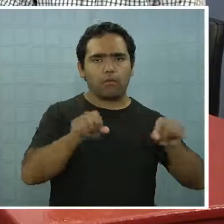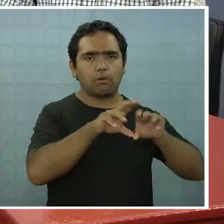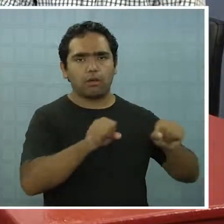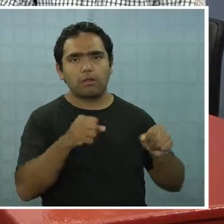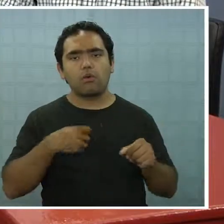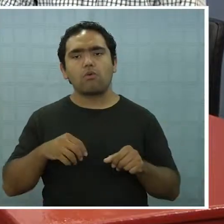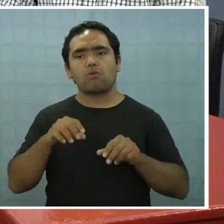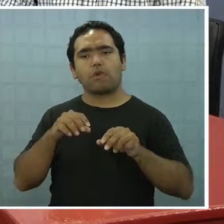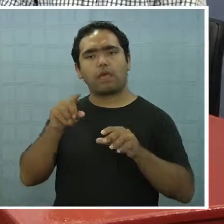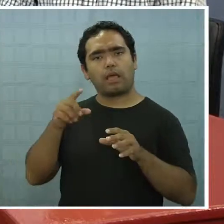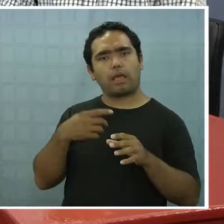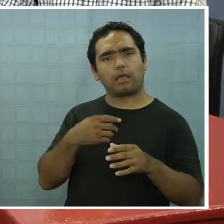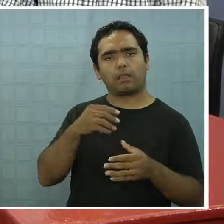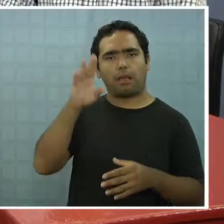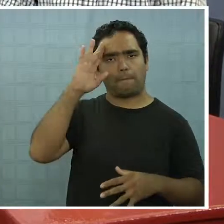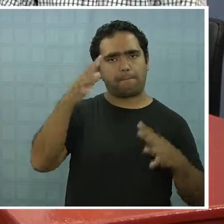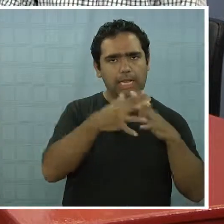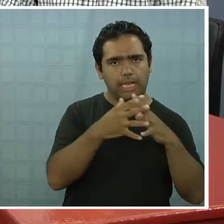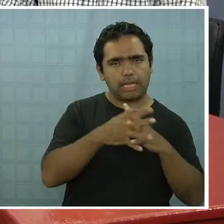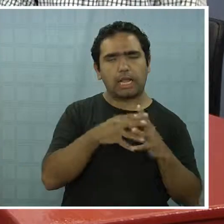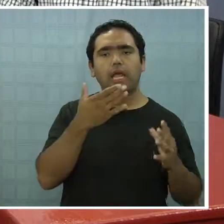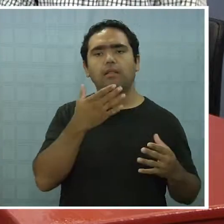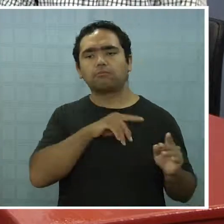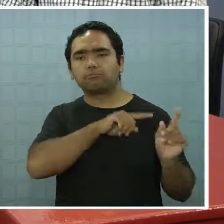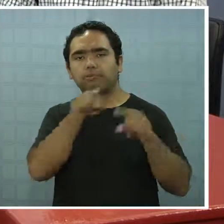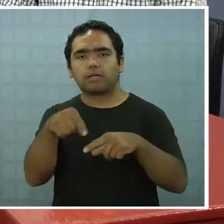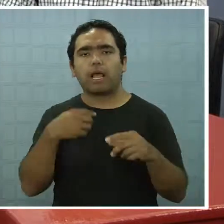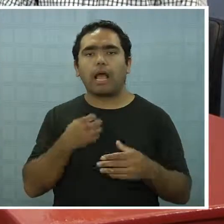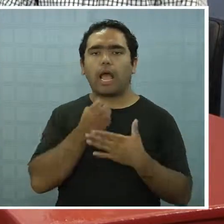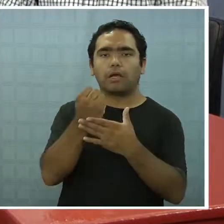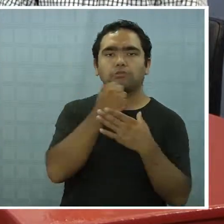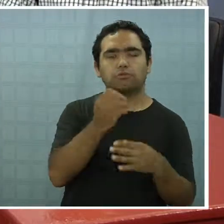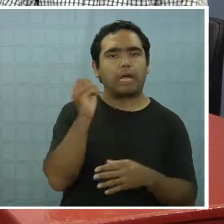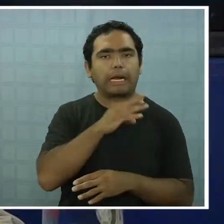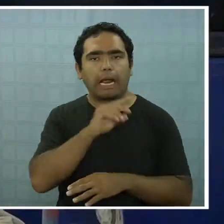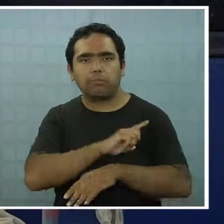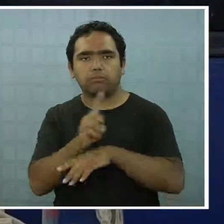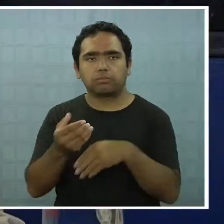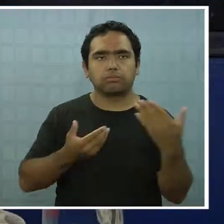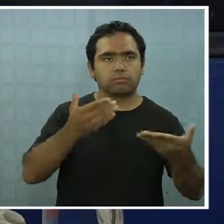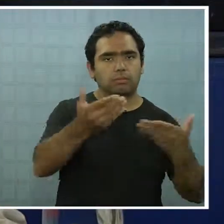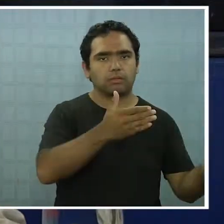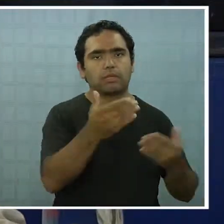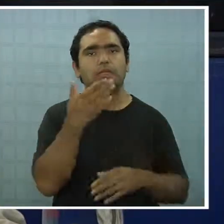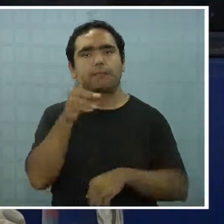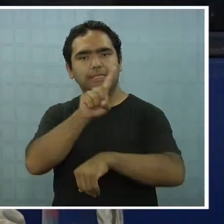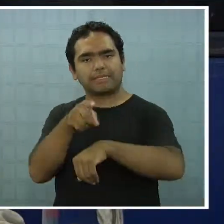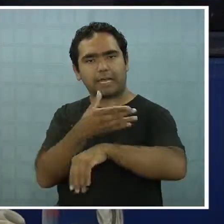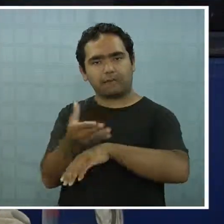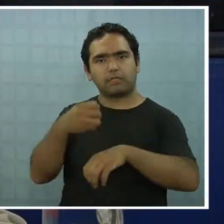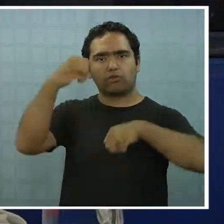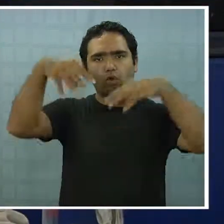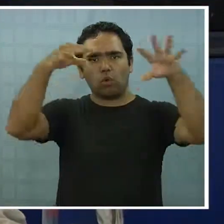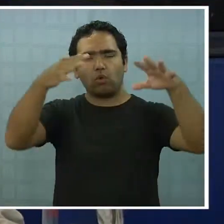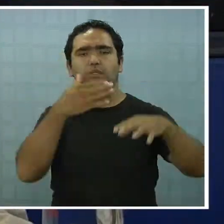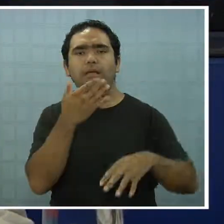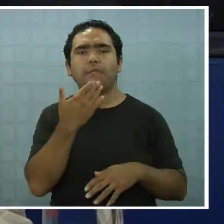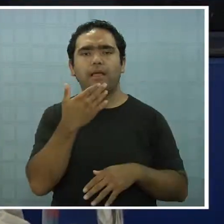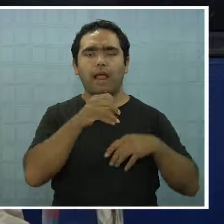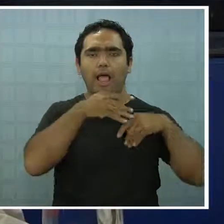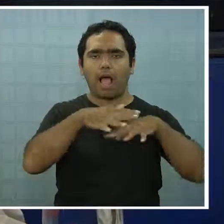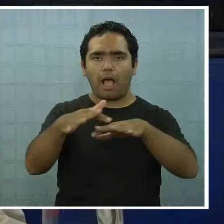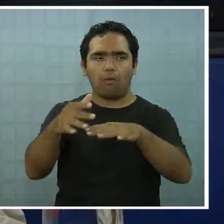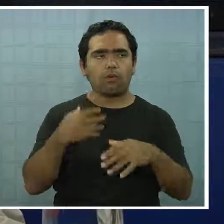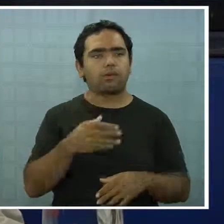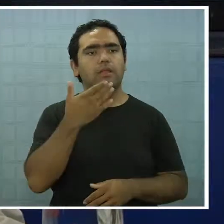militar, las ayudas que están llegando, la distribución rápida, la reposición rápida de los servicios, la presencia de